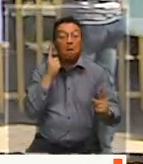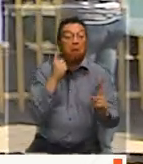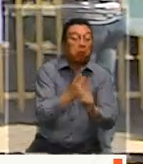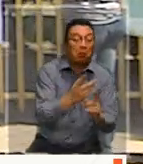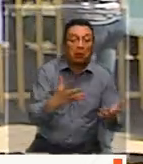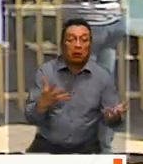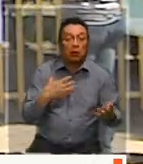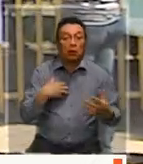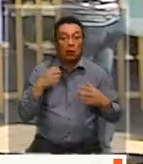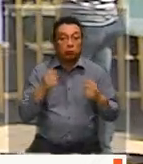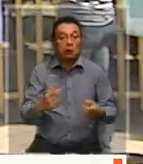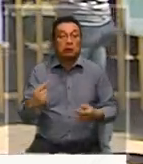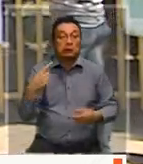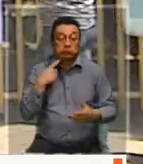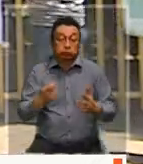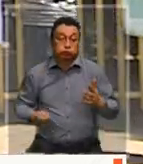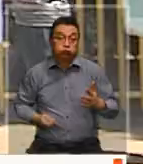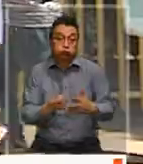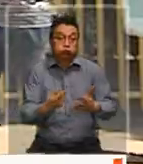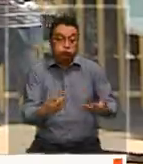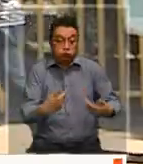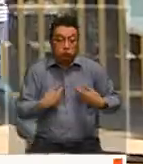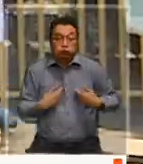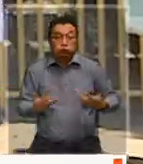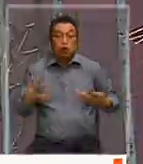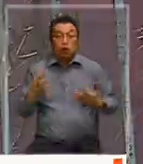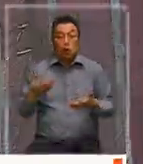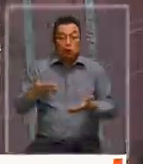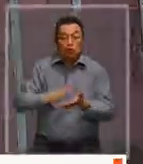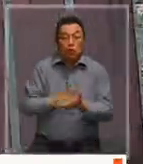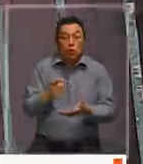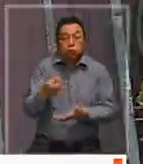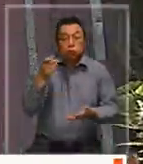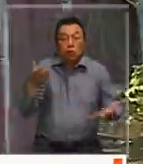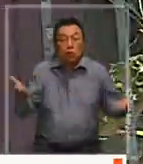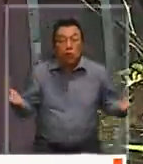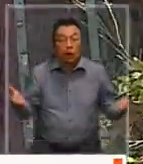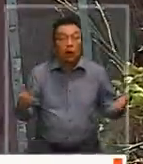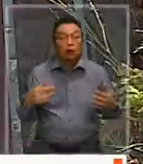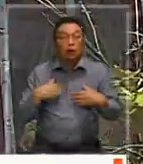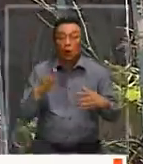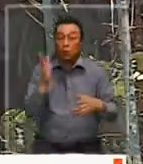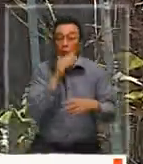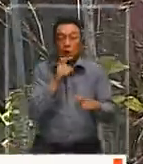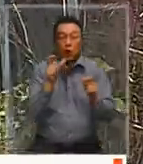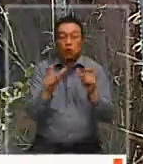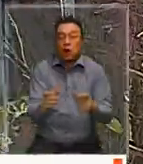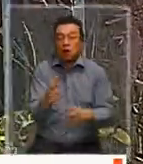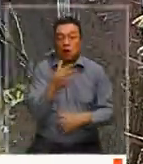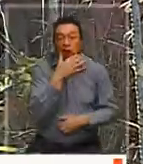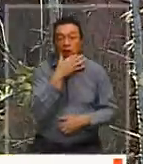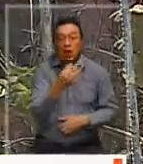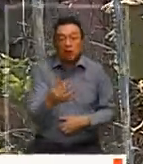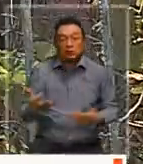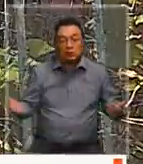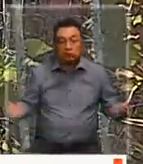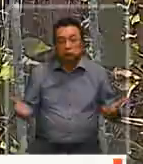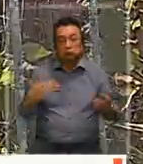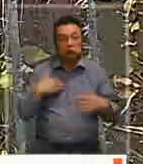uno de dos salimos apuñalado o nos matan súper fácil porque no hay Guardia hace ya